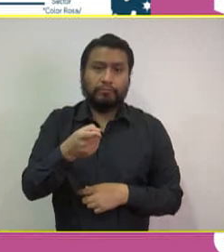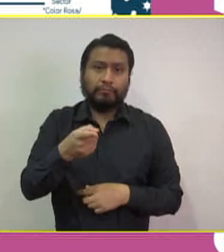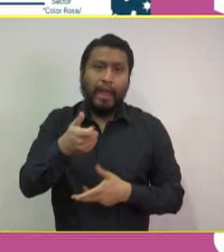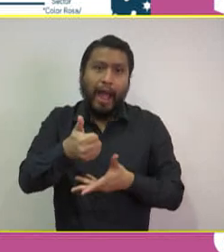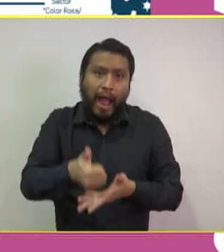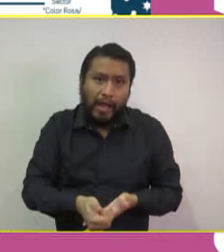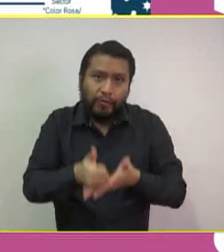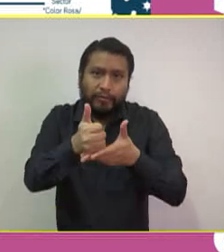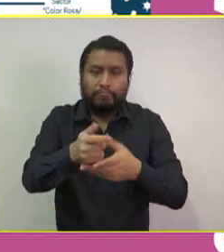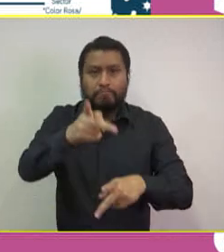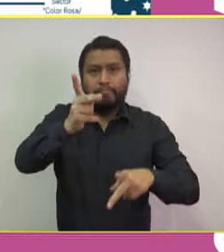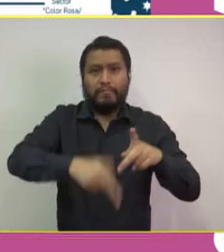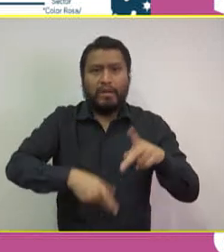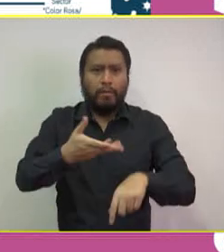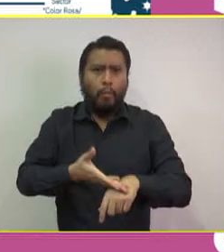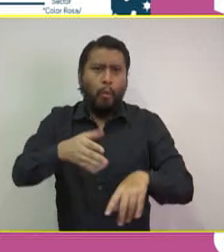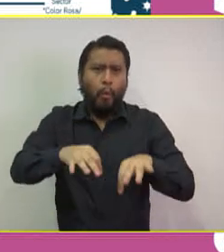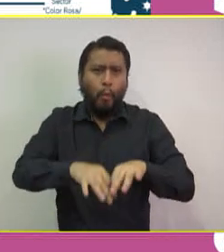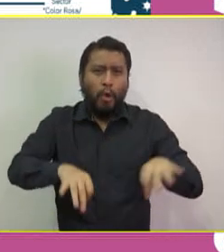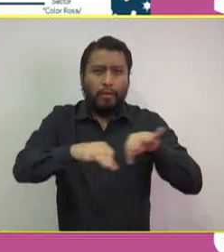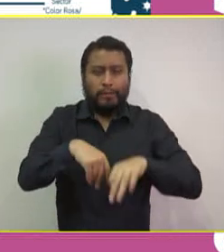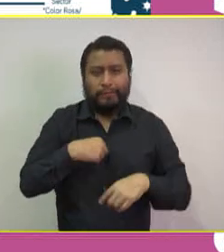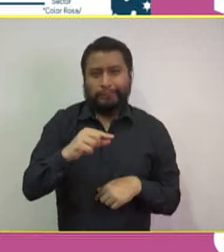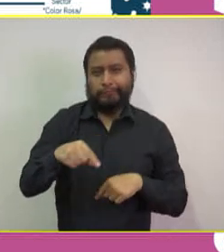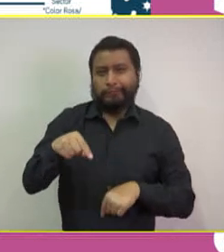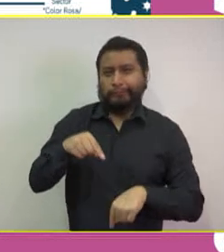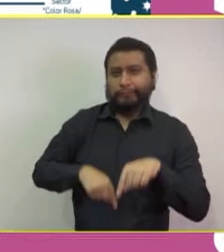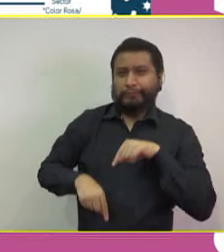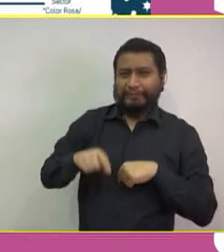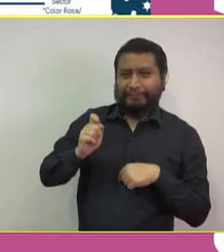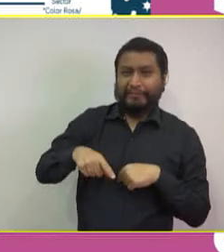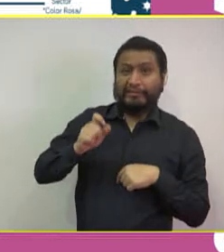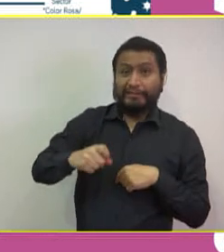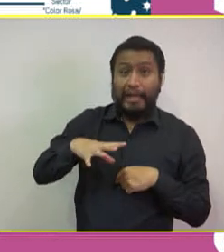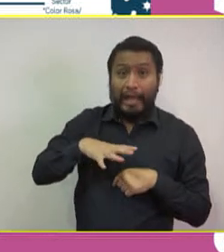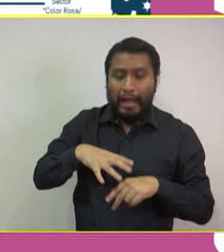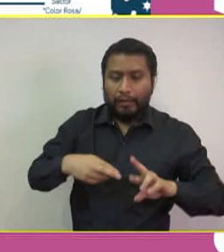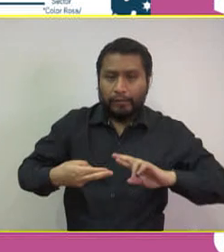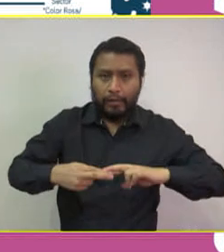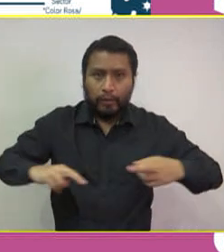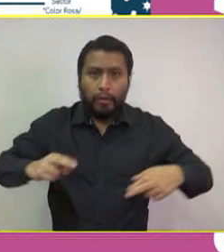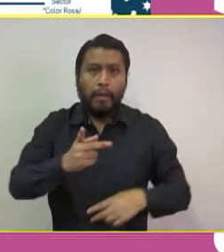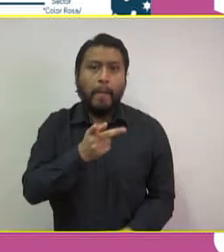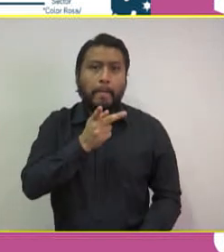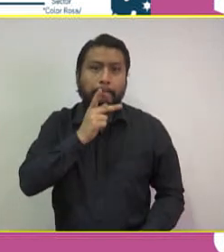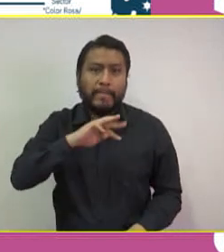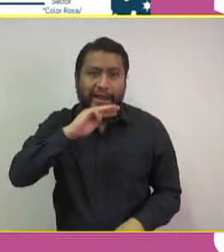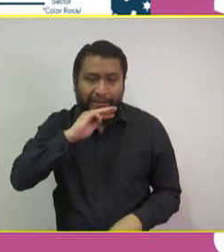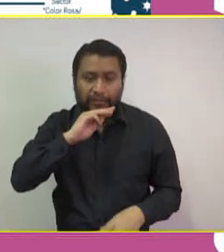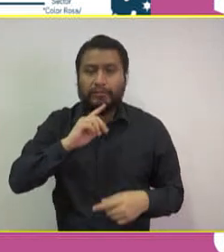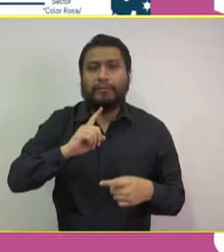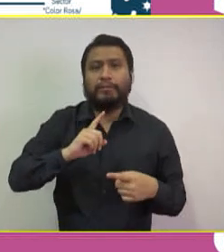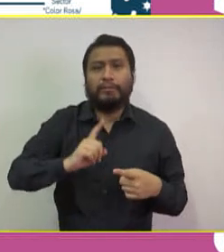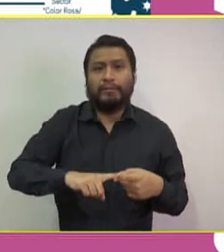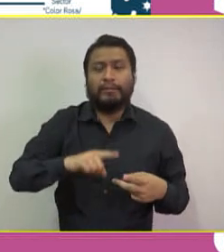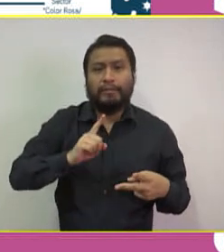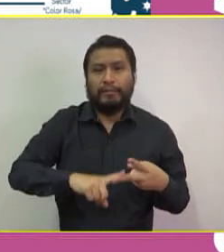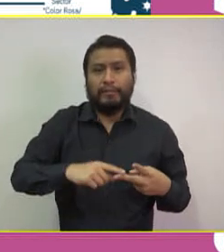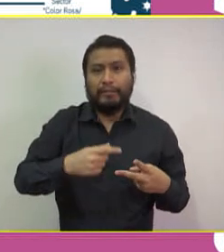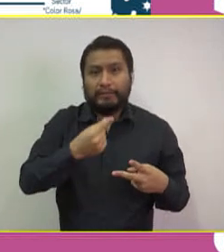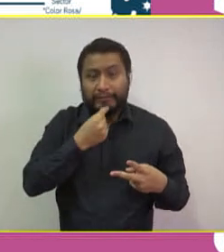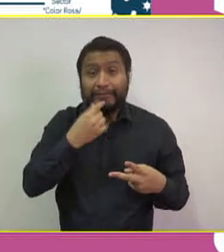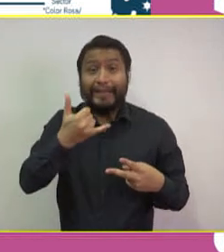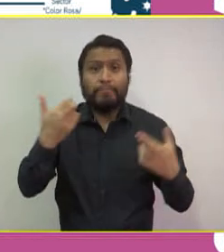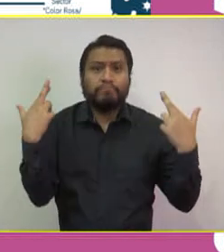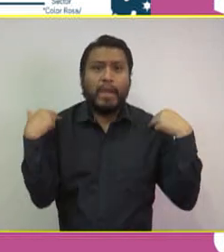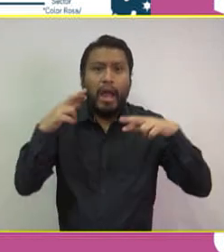parte también muy importante, que me voy a regresar un poquito a los stakeholders, que es la relación que tienen los padres y profesores con los niños, porque nosotros también queríamos